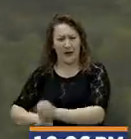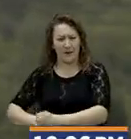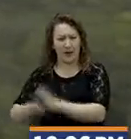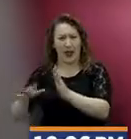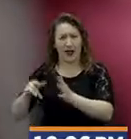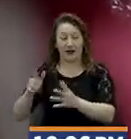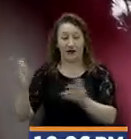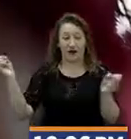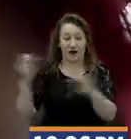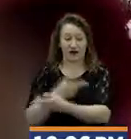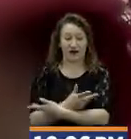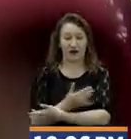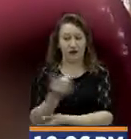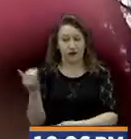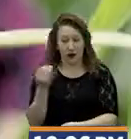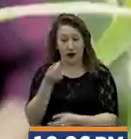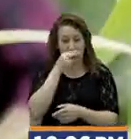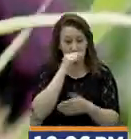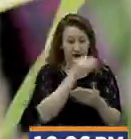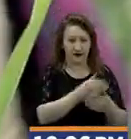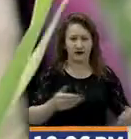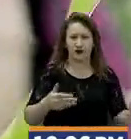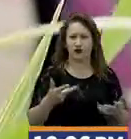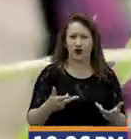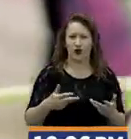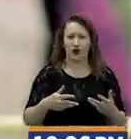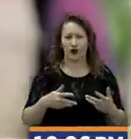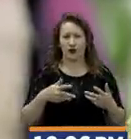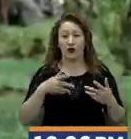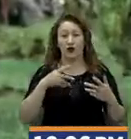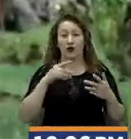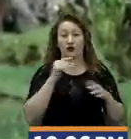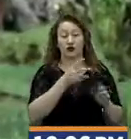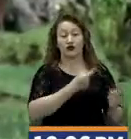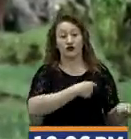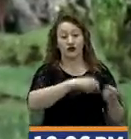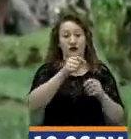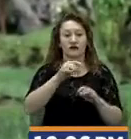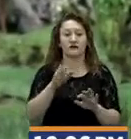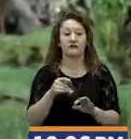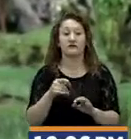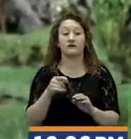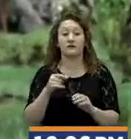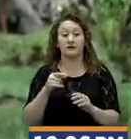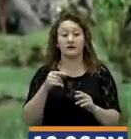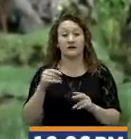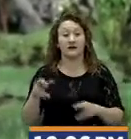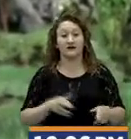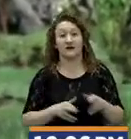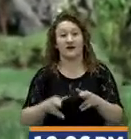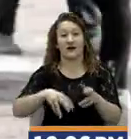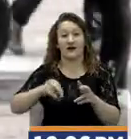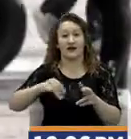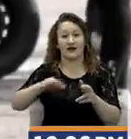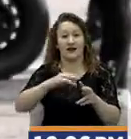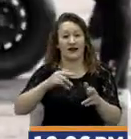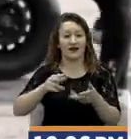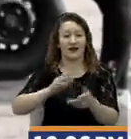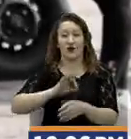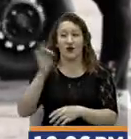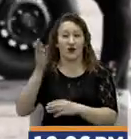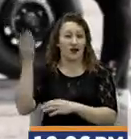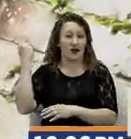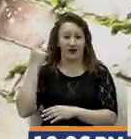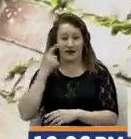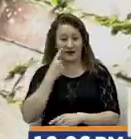violencia, oír niños sometidos por las mafias de trata en la frontera, navegar en el Magdalena como nadie nunca más lo hizo,